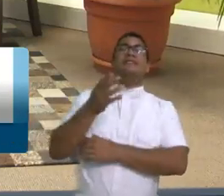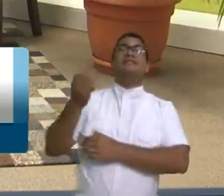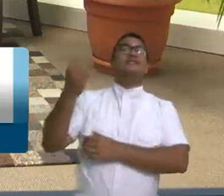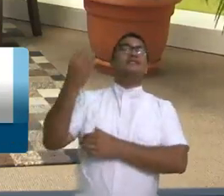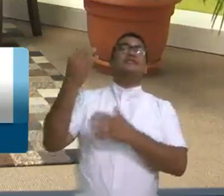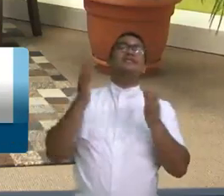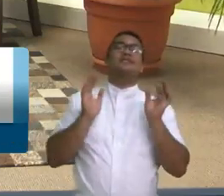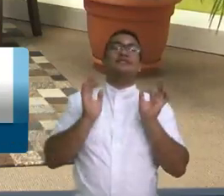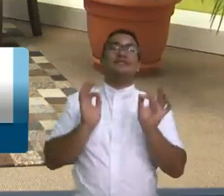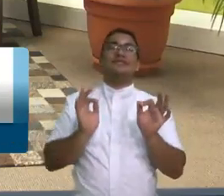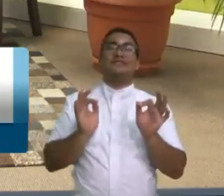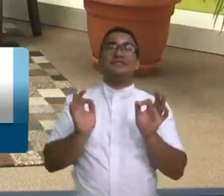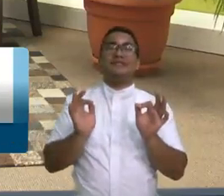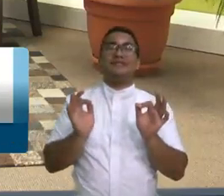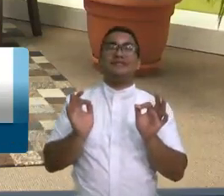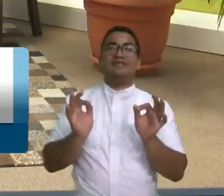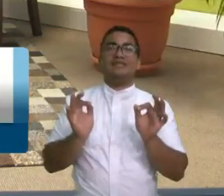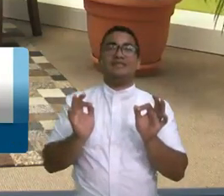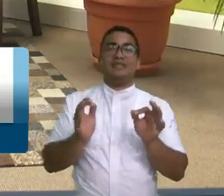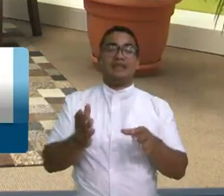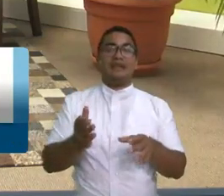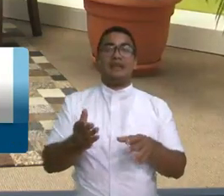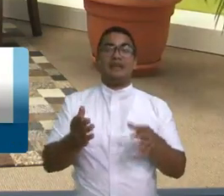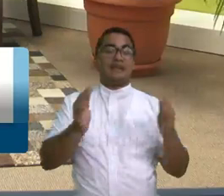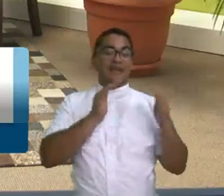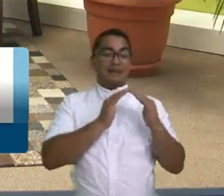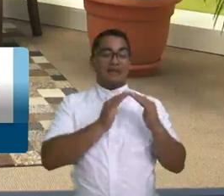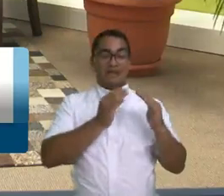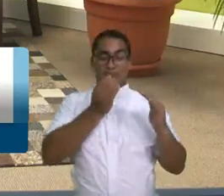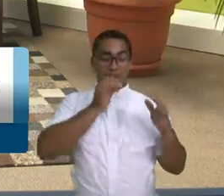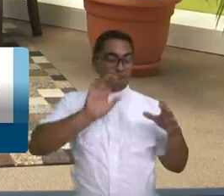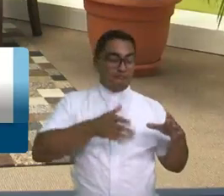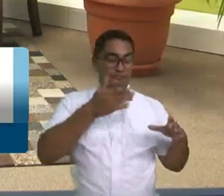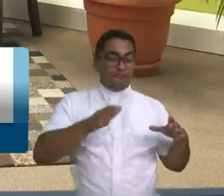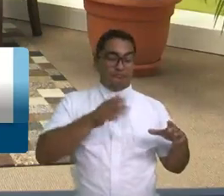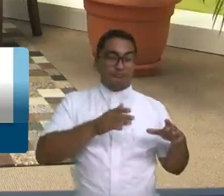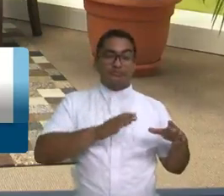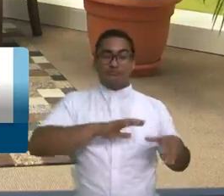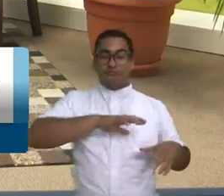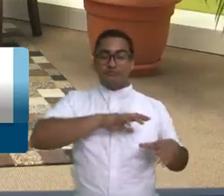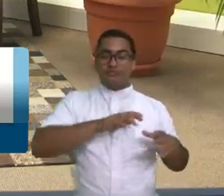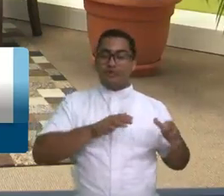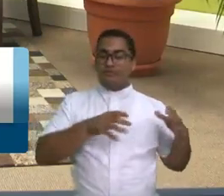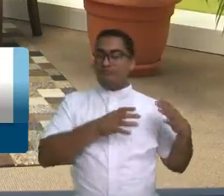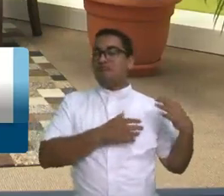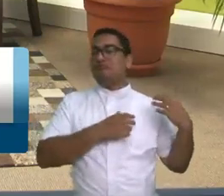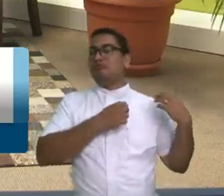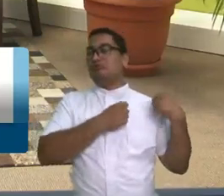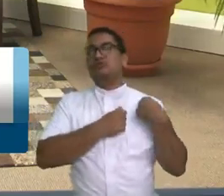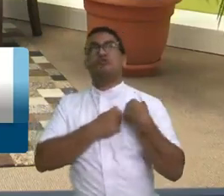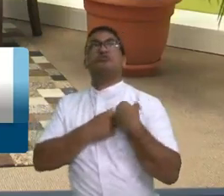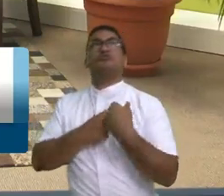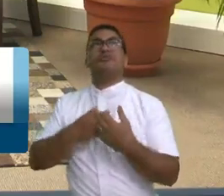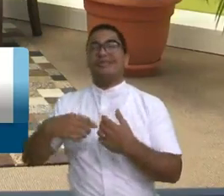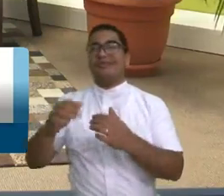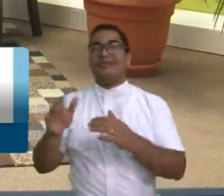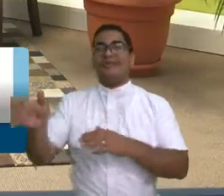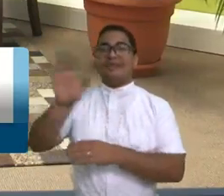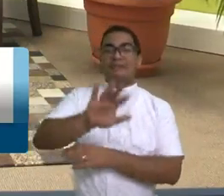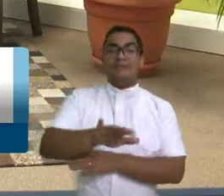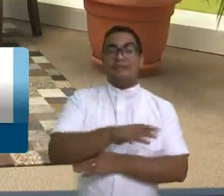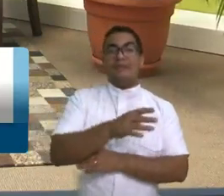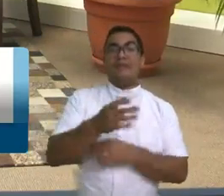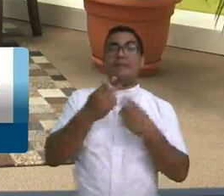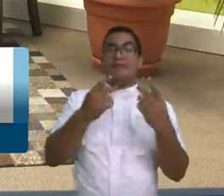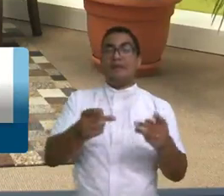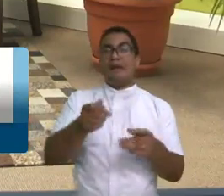Entonces, a veces llevan su preparito de alimentos, pero a veces compran alimentos en otros lugares, ¿verdad? Pero siempre insistimos con el lavado de manos, porque tal vez no